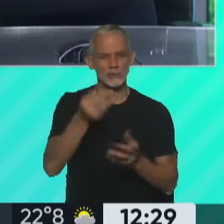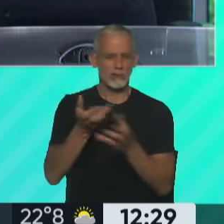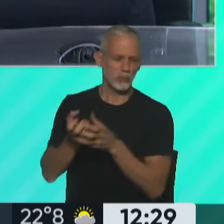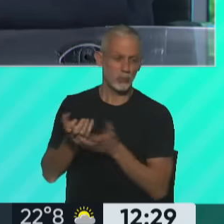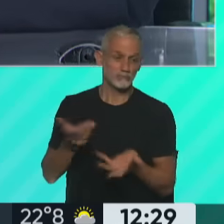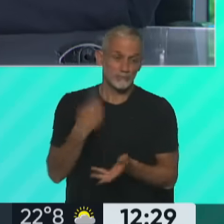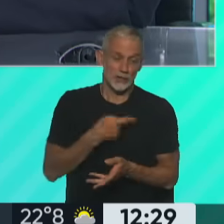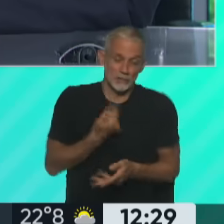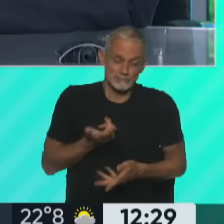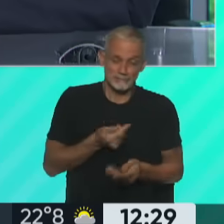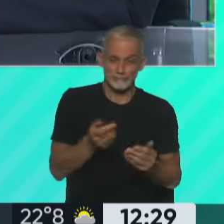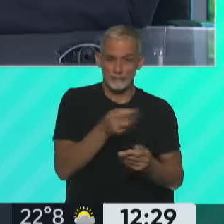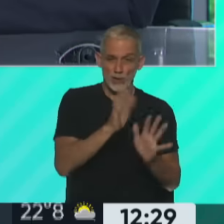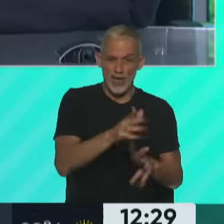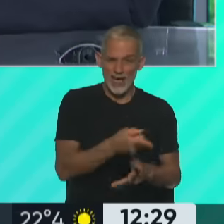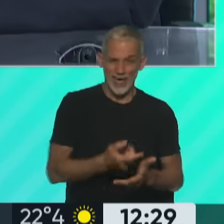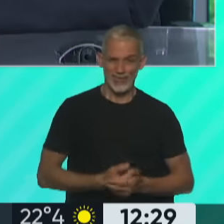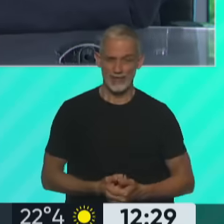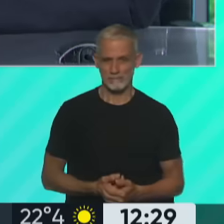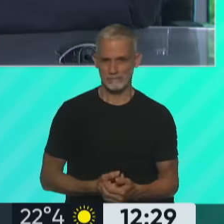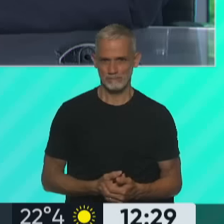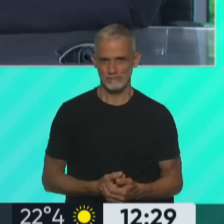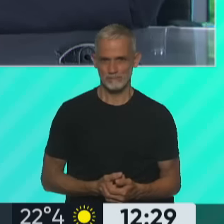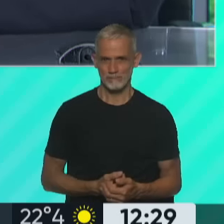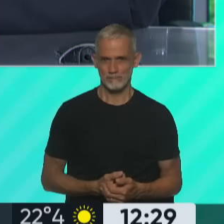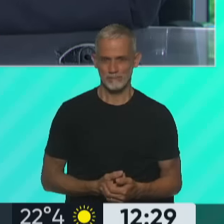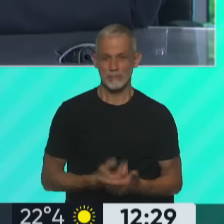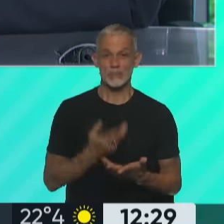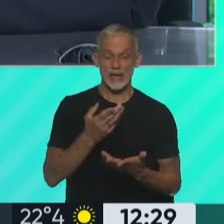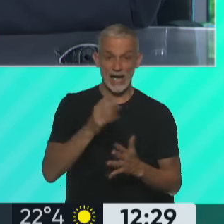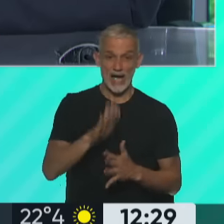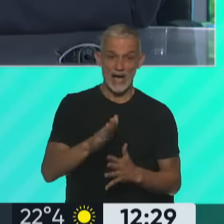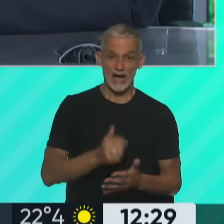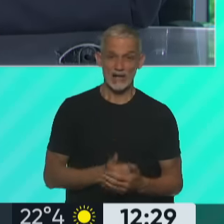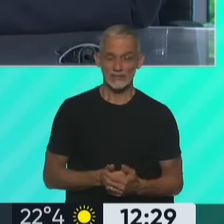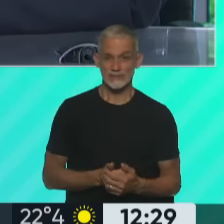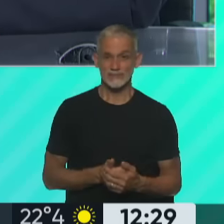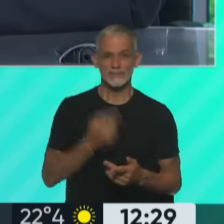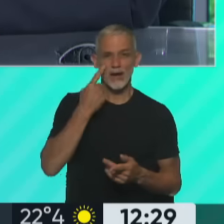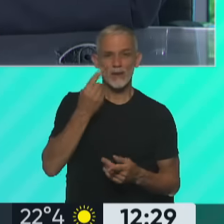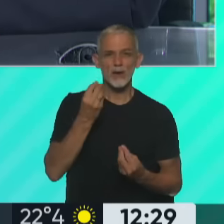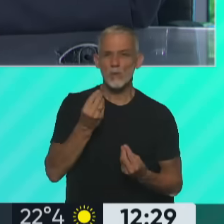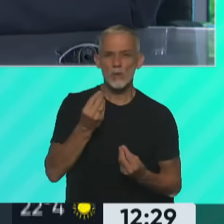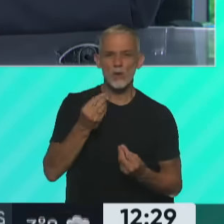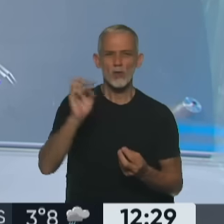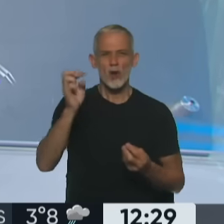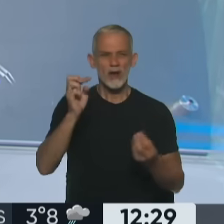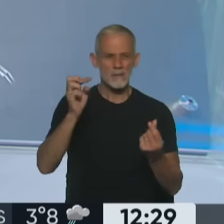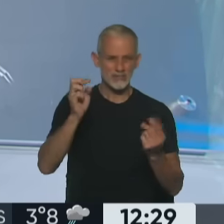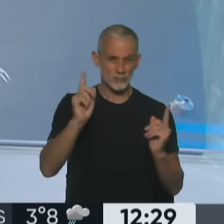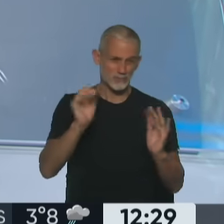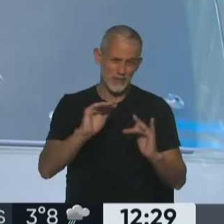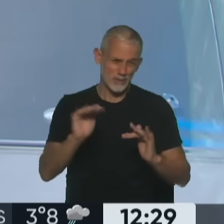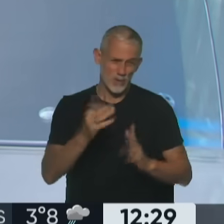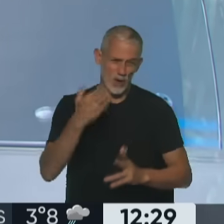nos repartimos el 10% que queda. Digamos, ahí que es un poco, si uno revisa la convertibilidad, fue exactamente